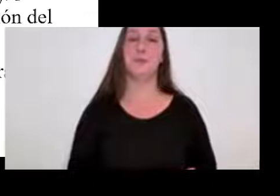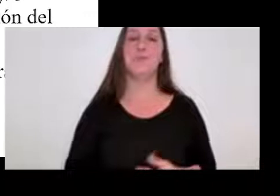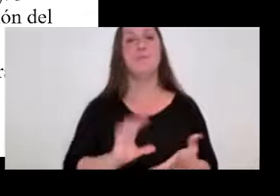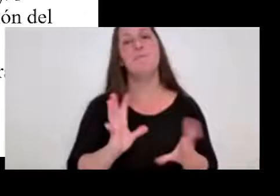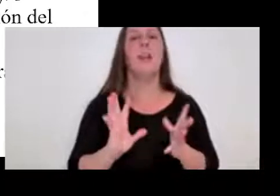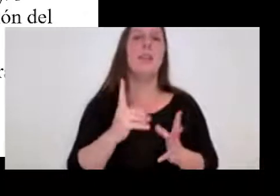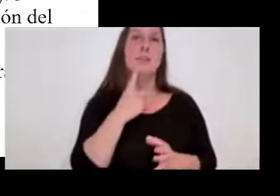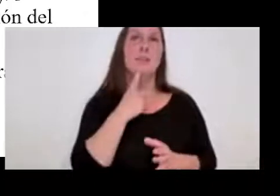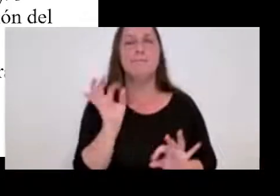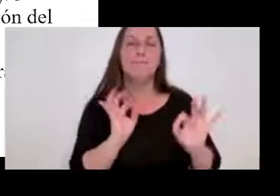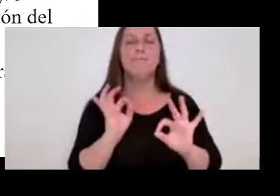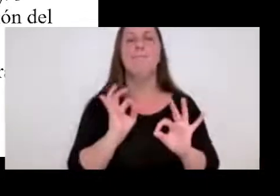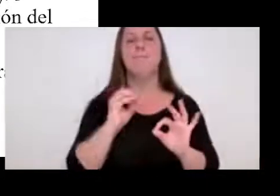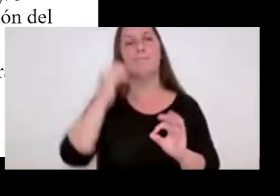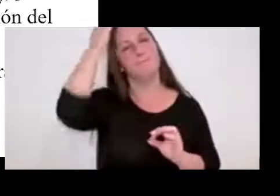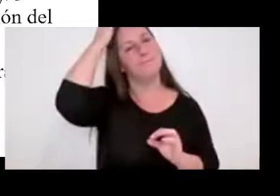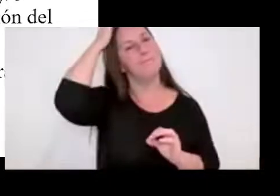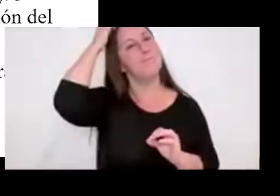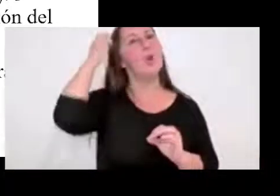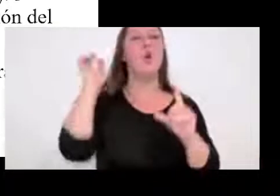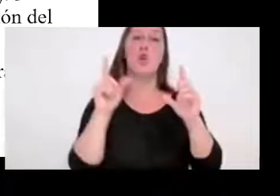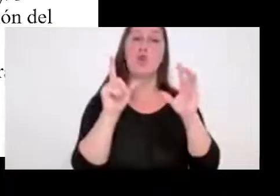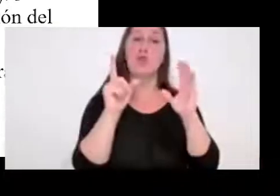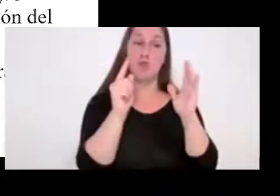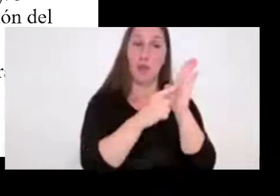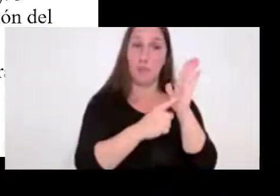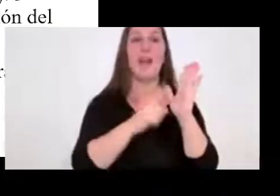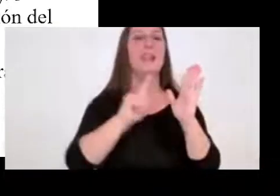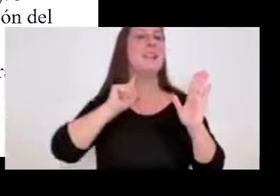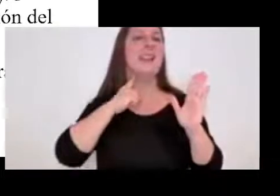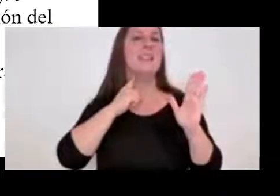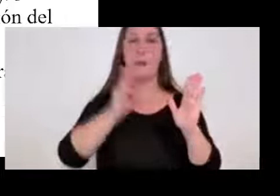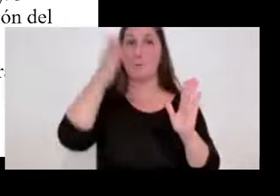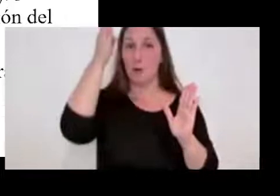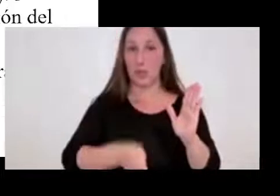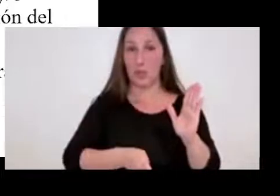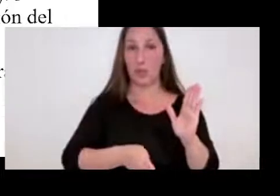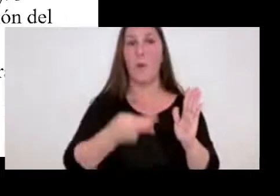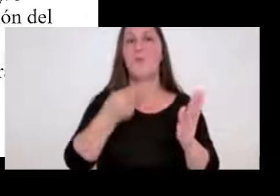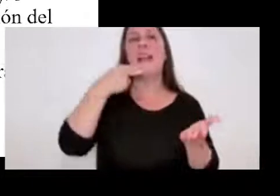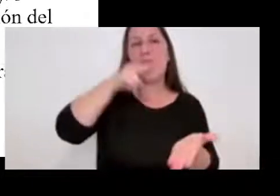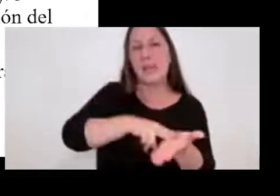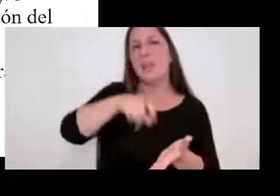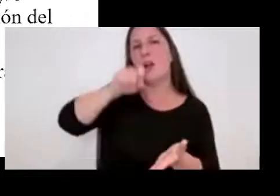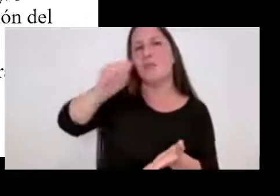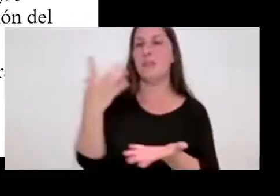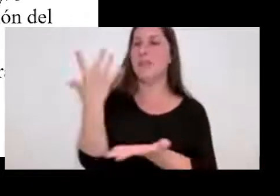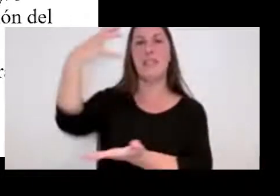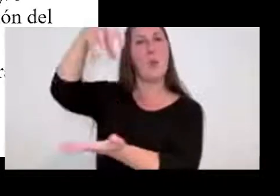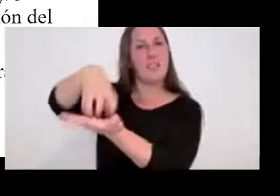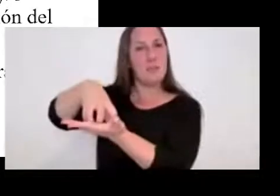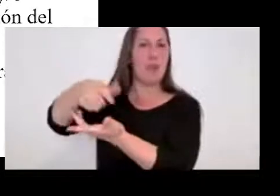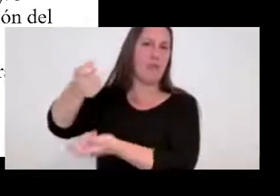reduce, teníamos en la norma 13%, cuando la renta corresponde a un establecimiento permanente,